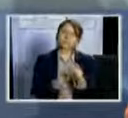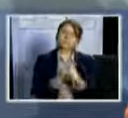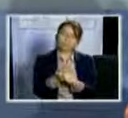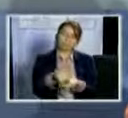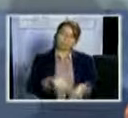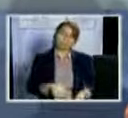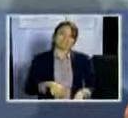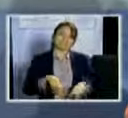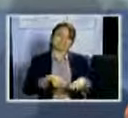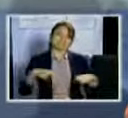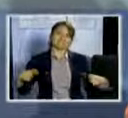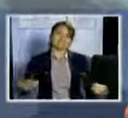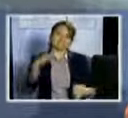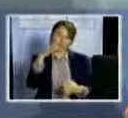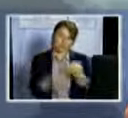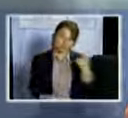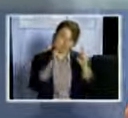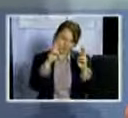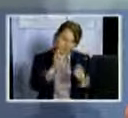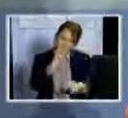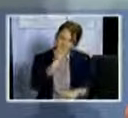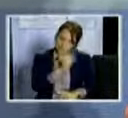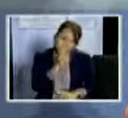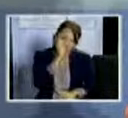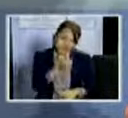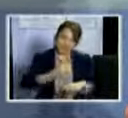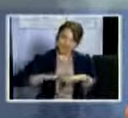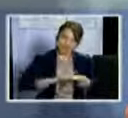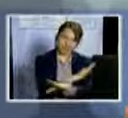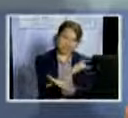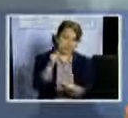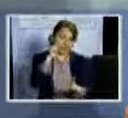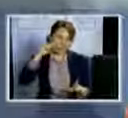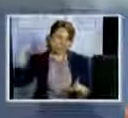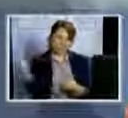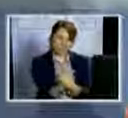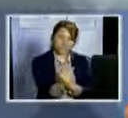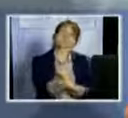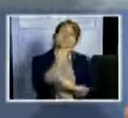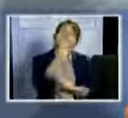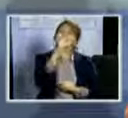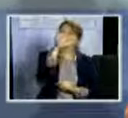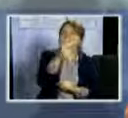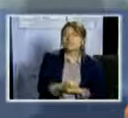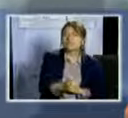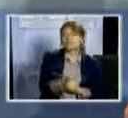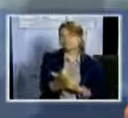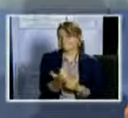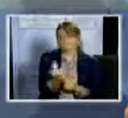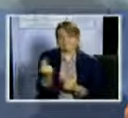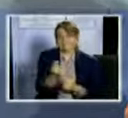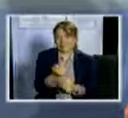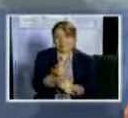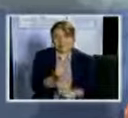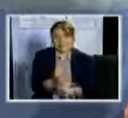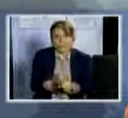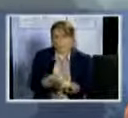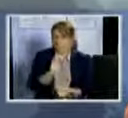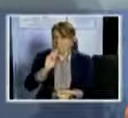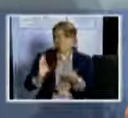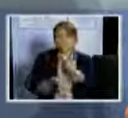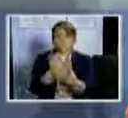panel. Creo que esto no es más que un reflejo de los profundos cambios que vive nuestro mundo,